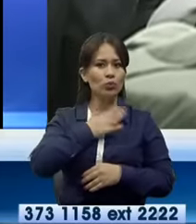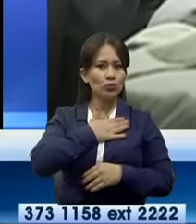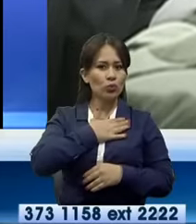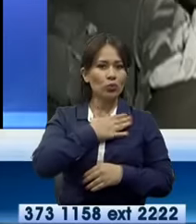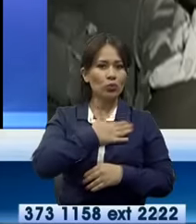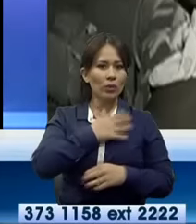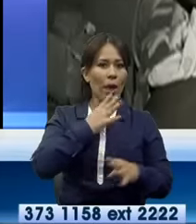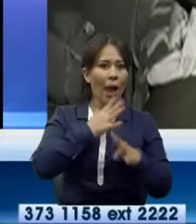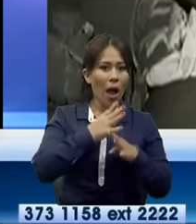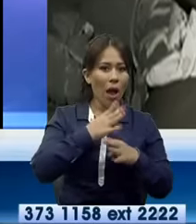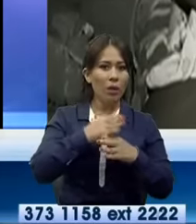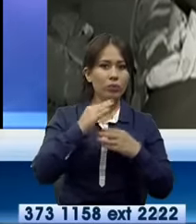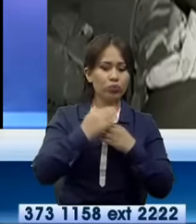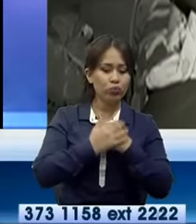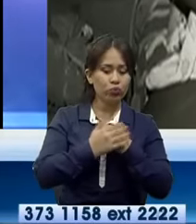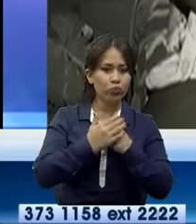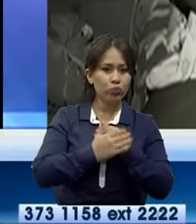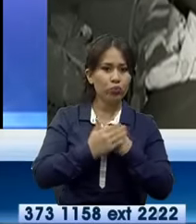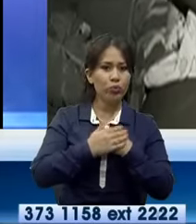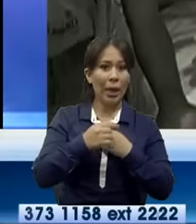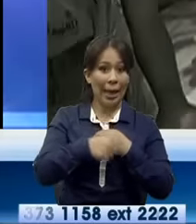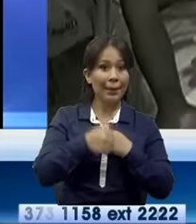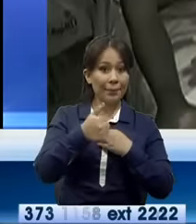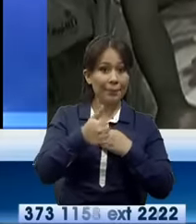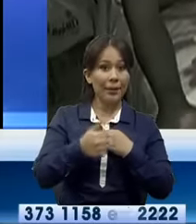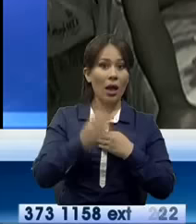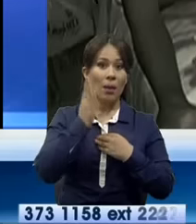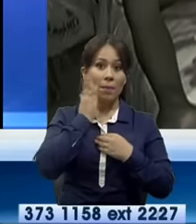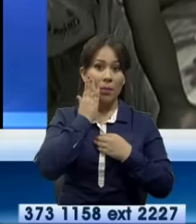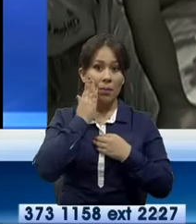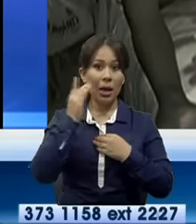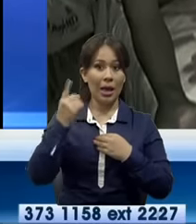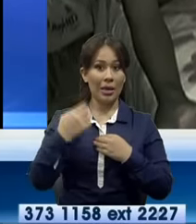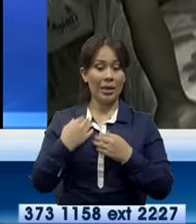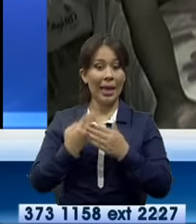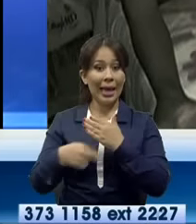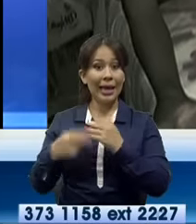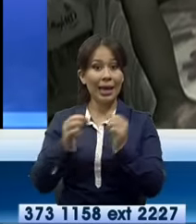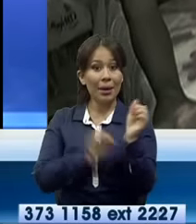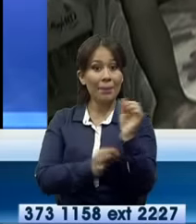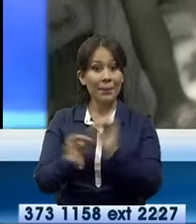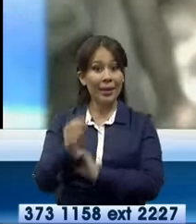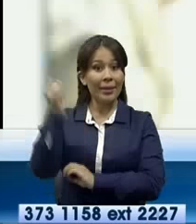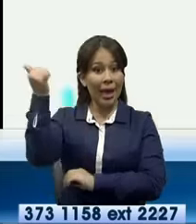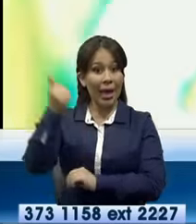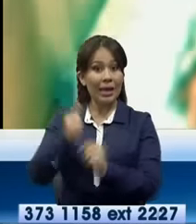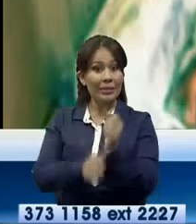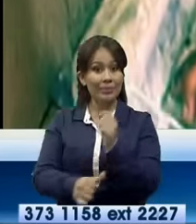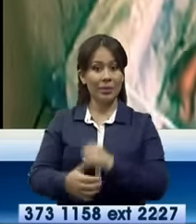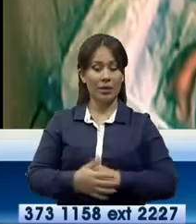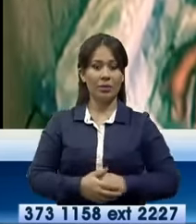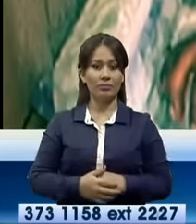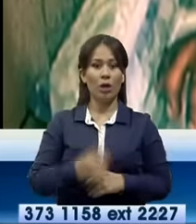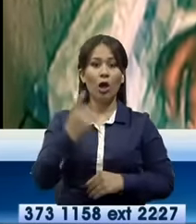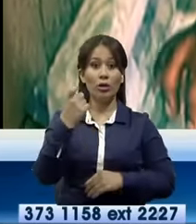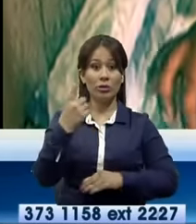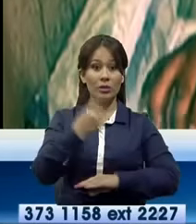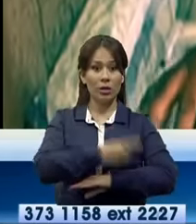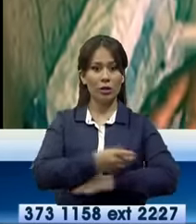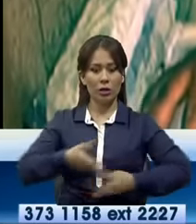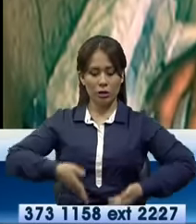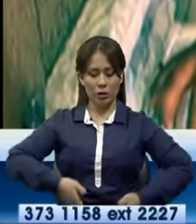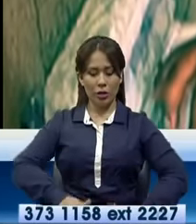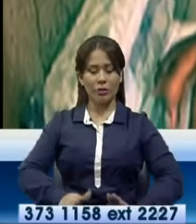mijita, por favor, recupérate, Leo, porque la mamá y los hermanitos, ¿qué te espera? A los 11 días de